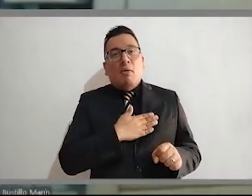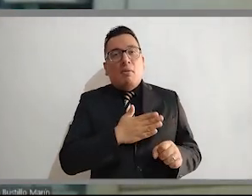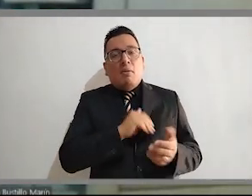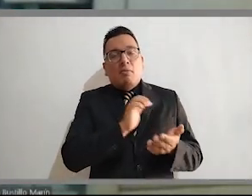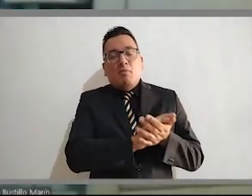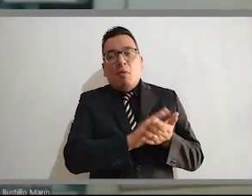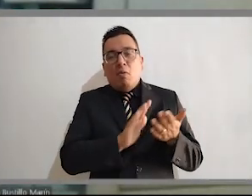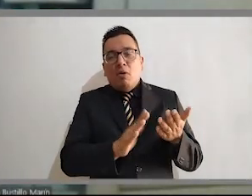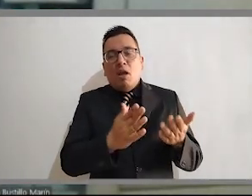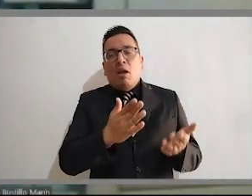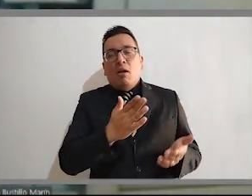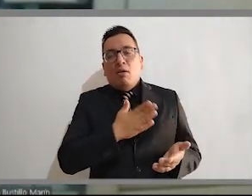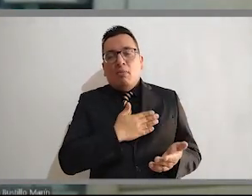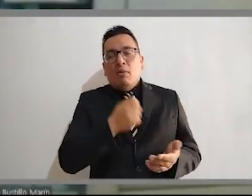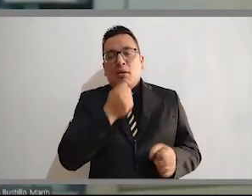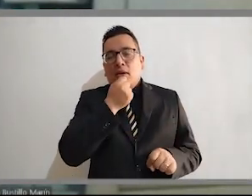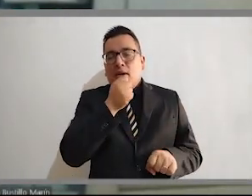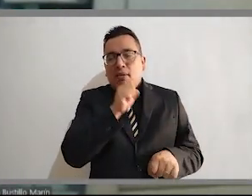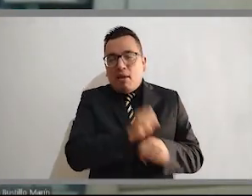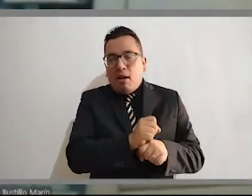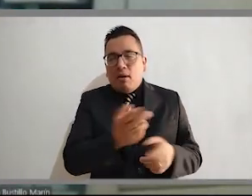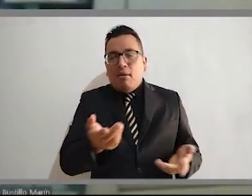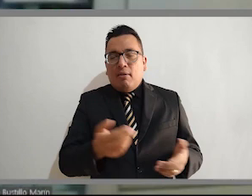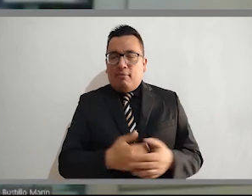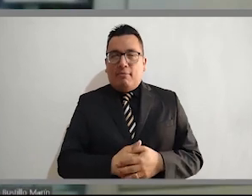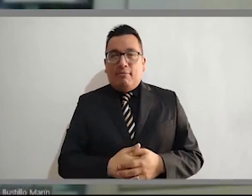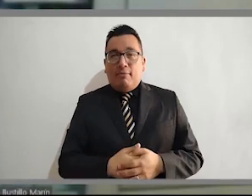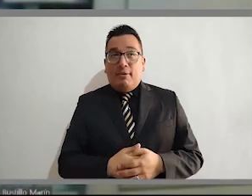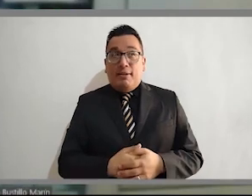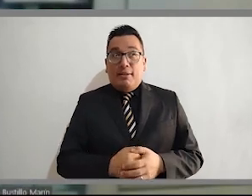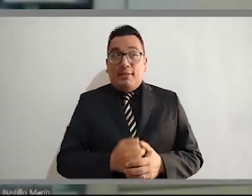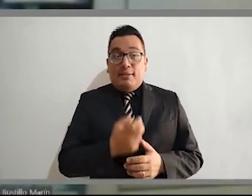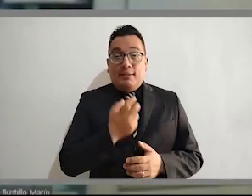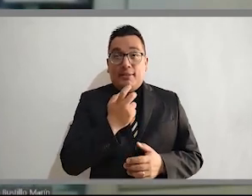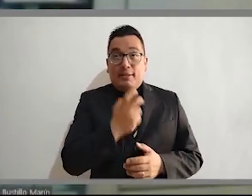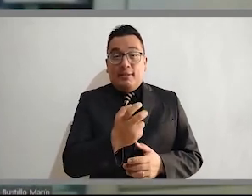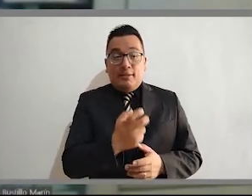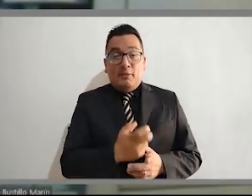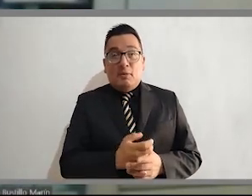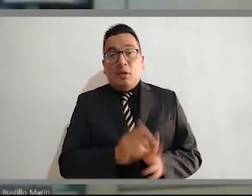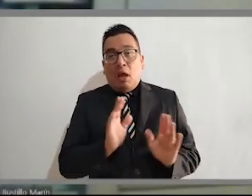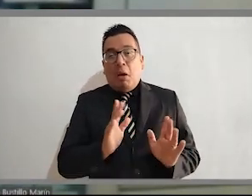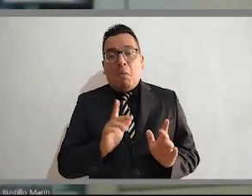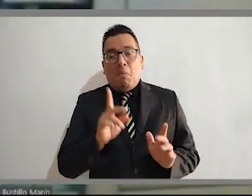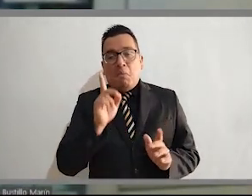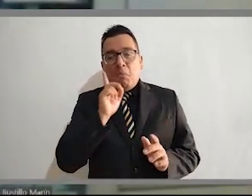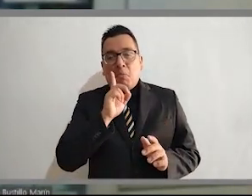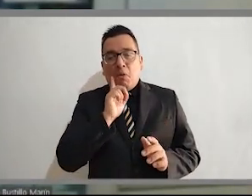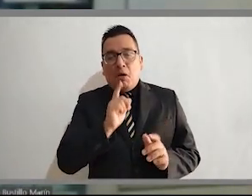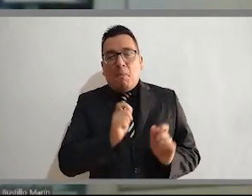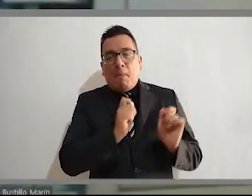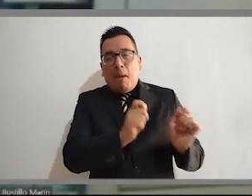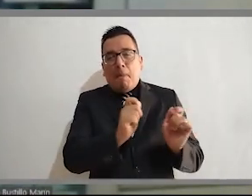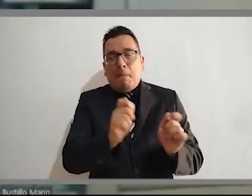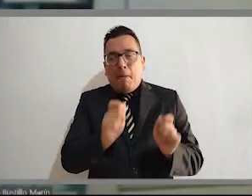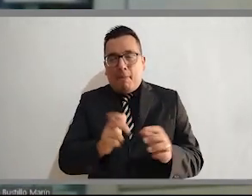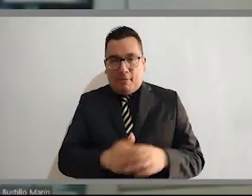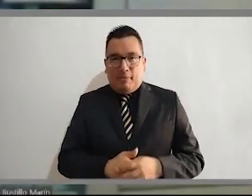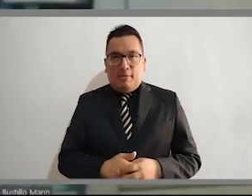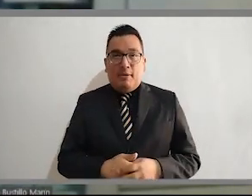mi esposa, a mi secretaria, ¿no? Y entonces reunimos las cuotas. Eso es